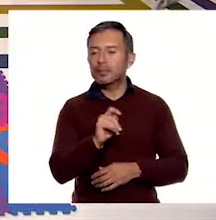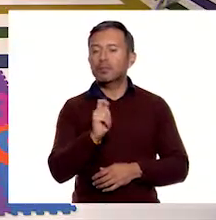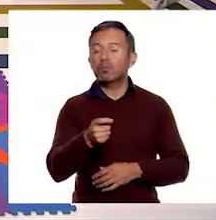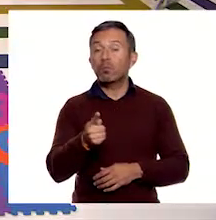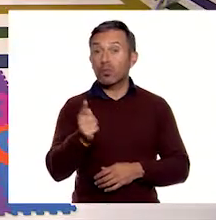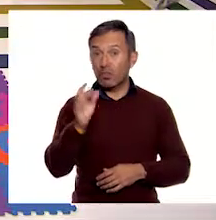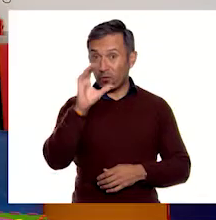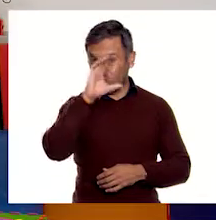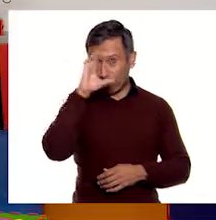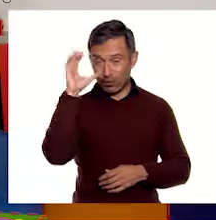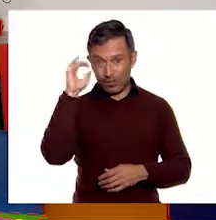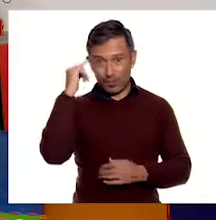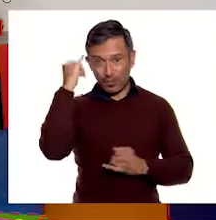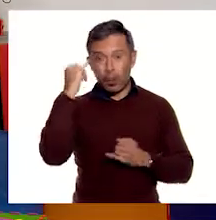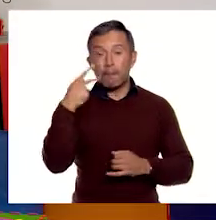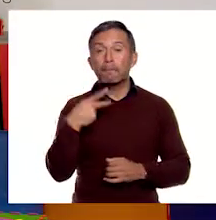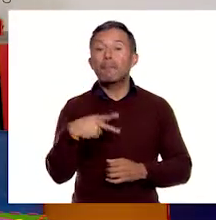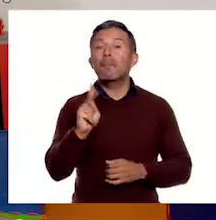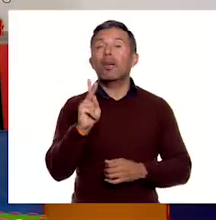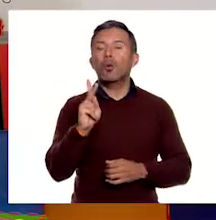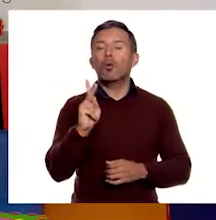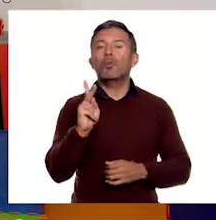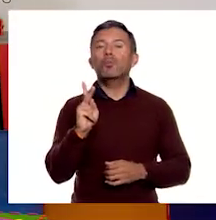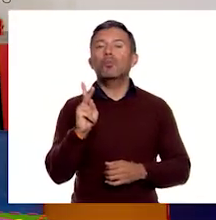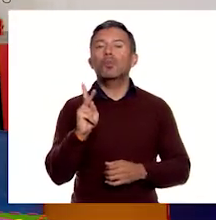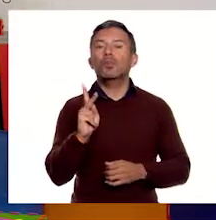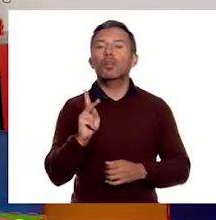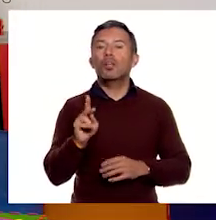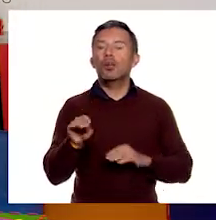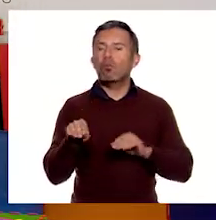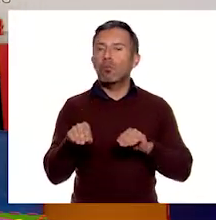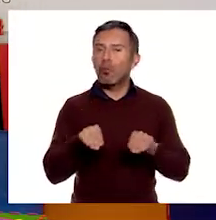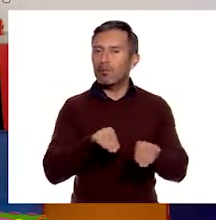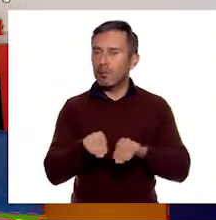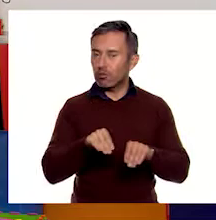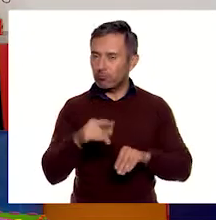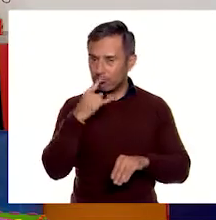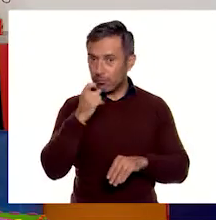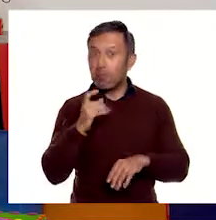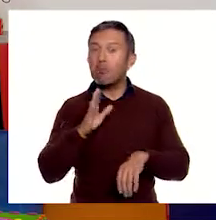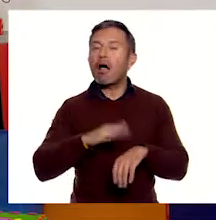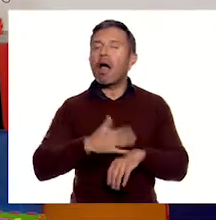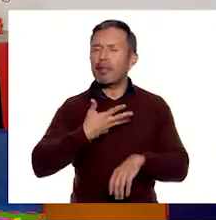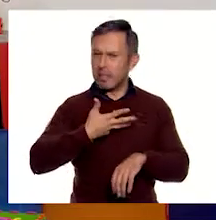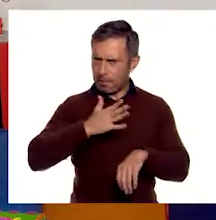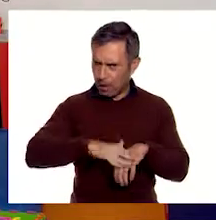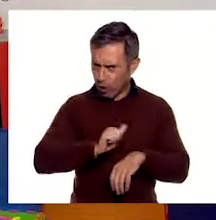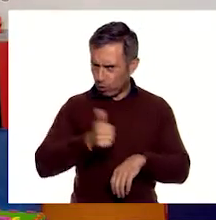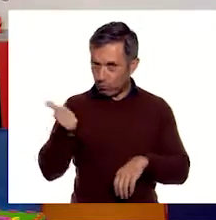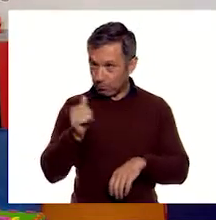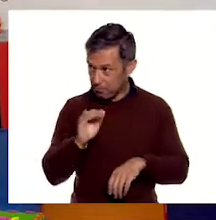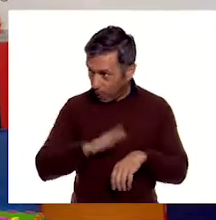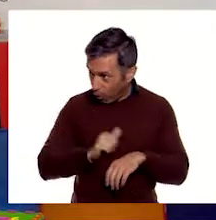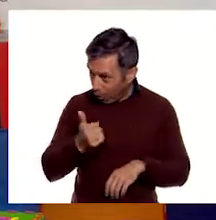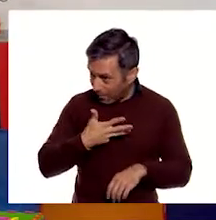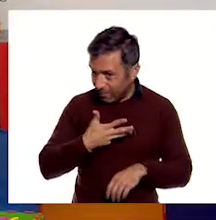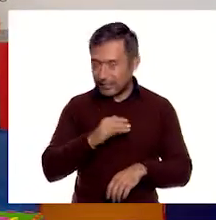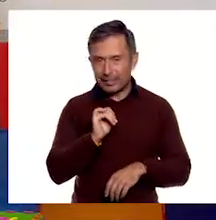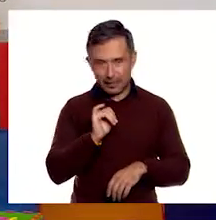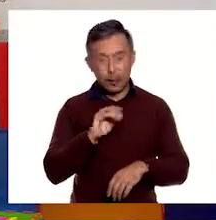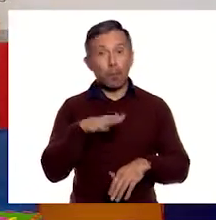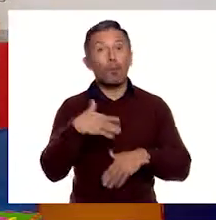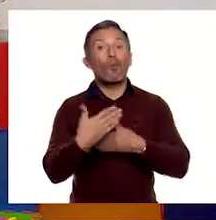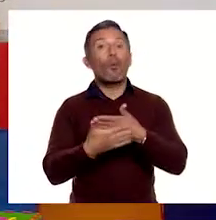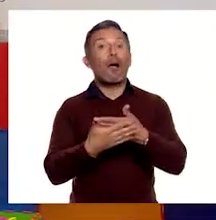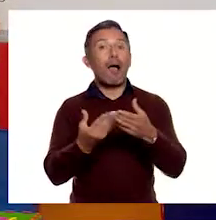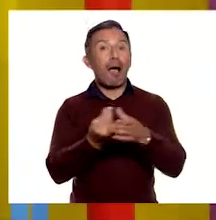ilusión, pero que es de movimiento, es ambiguo o cómo. Y hay mucho más, Eric. ¿Todavía hay más? Que vamos a ver en las siguientes